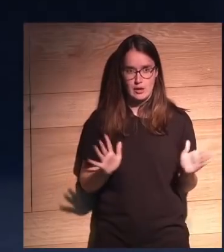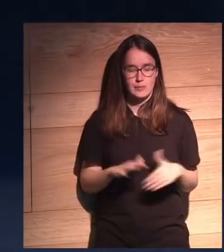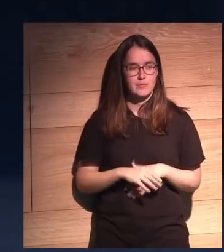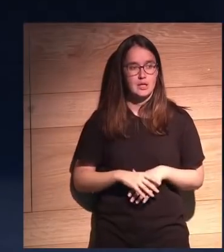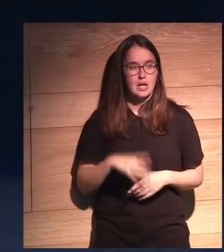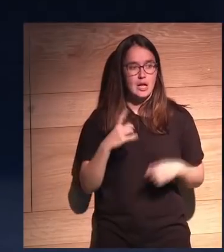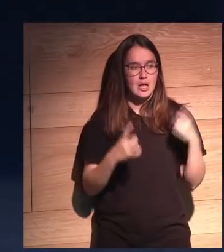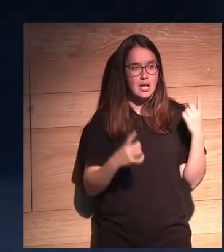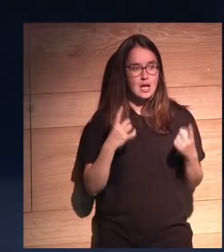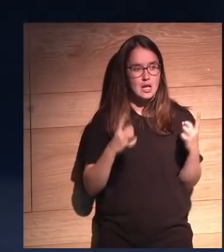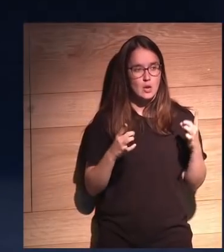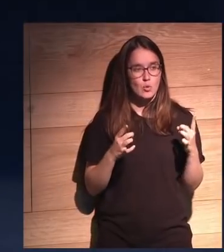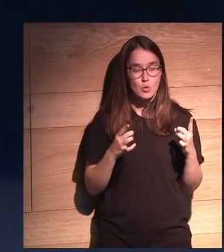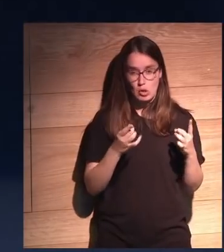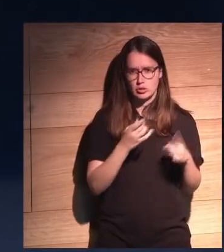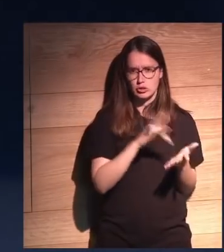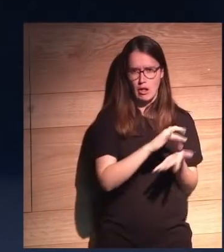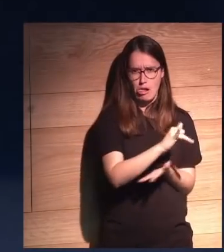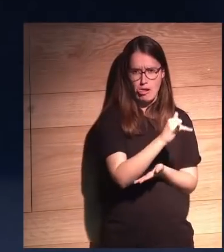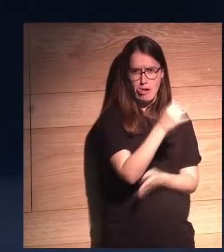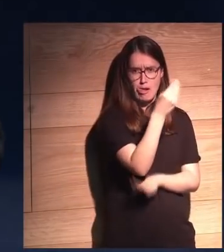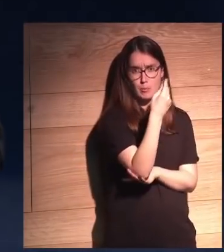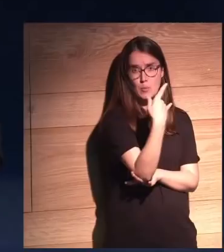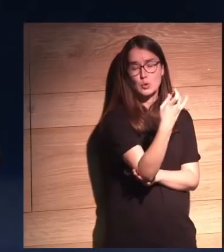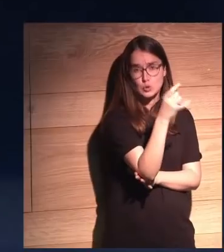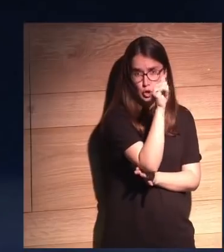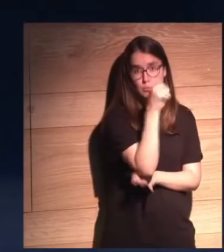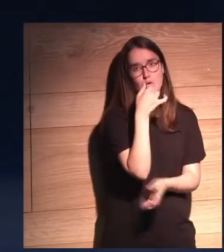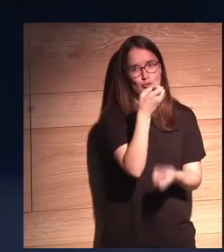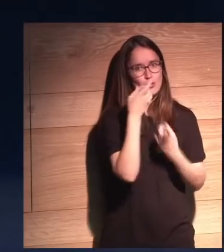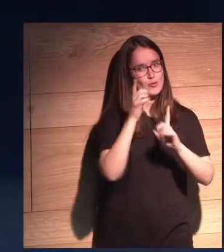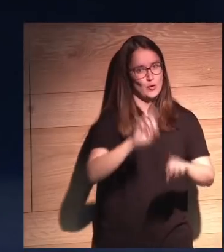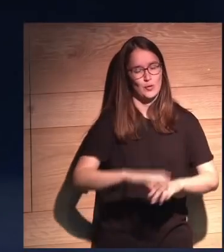cuenta, algunas hubo, que tuvieron musos, lo que pasa es que no nos lo han contado, ¿no?